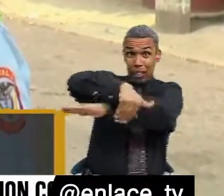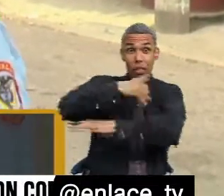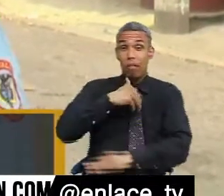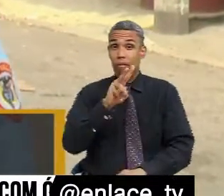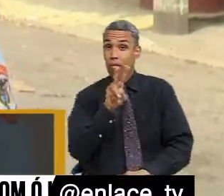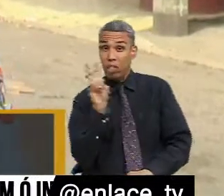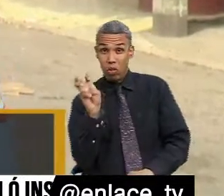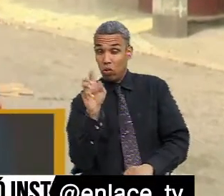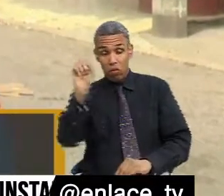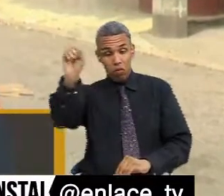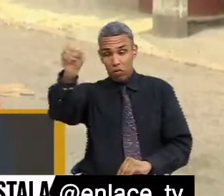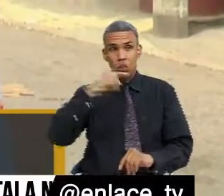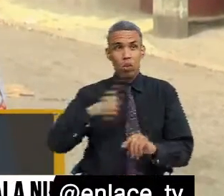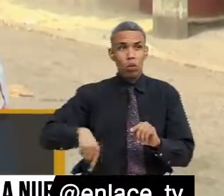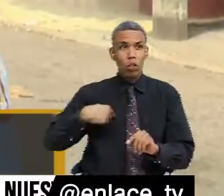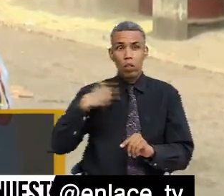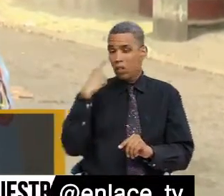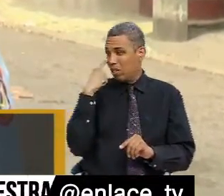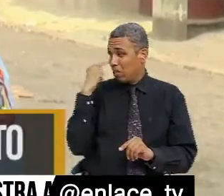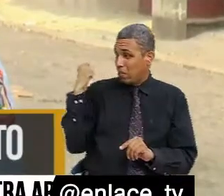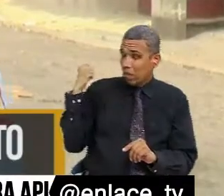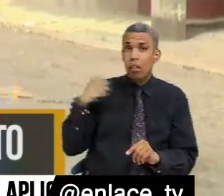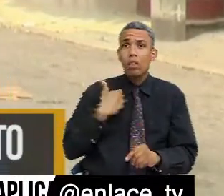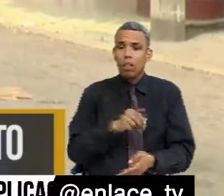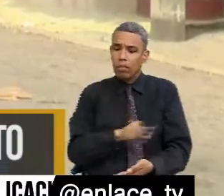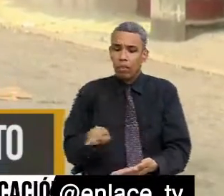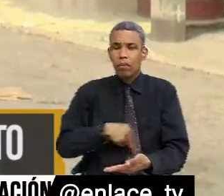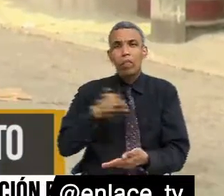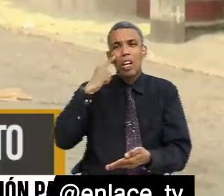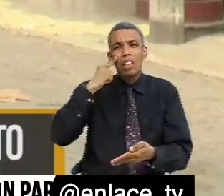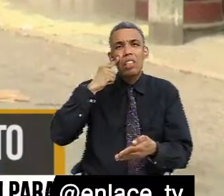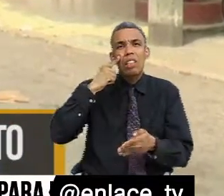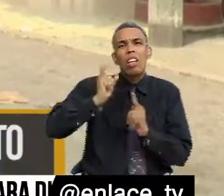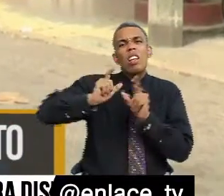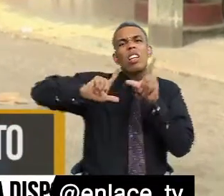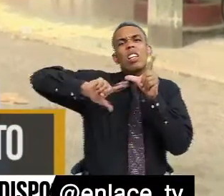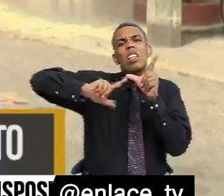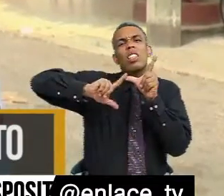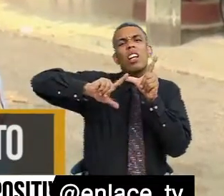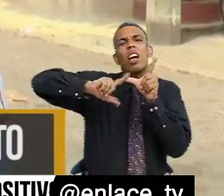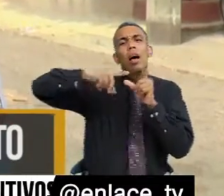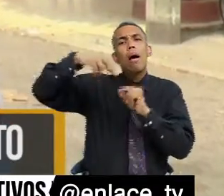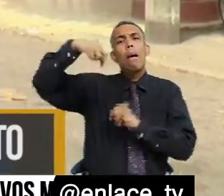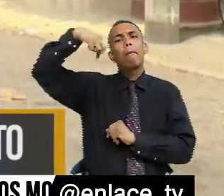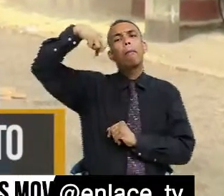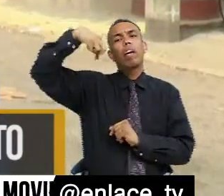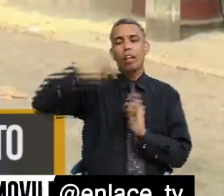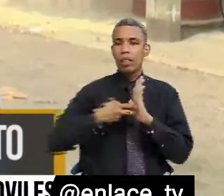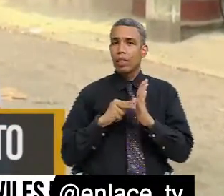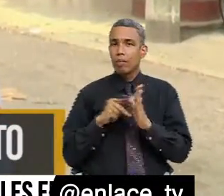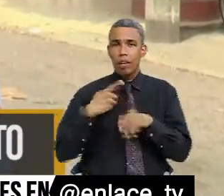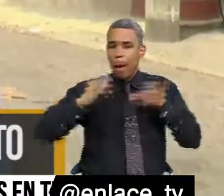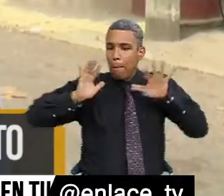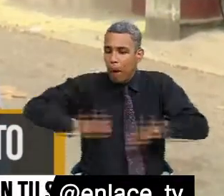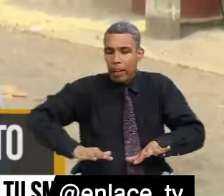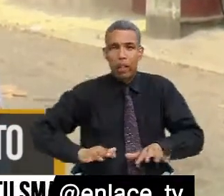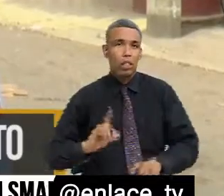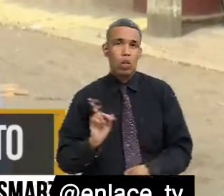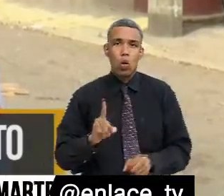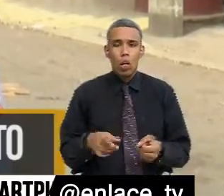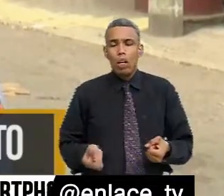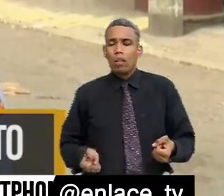tenemos dos señales a mis espaldas que las tiene una P y una X que dice no parar, no detenerse. De ninguna clase de vehículo